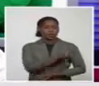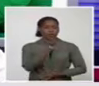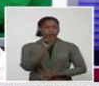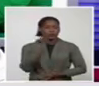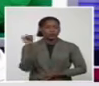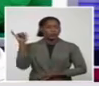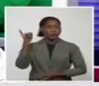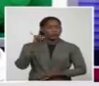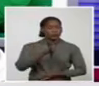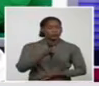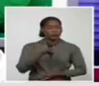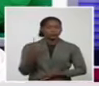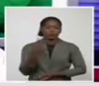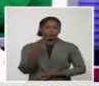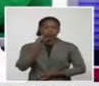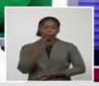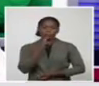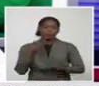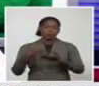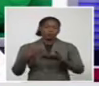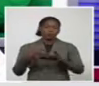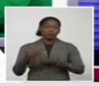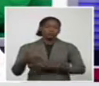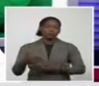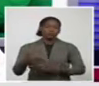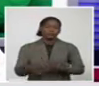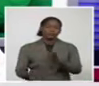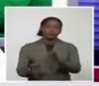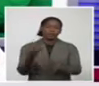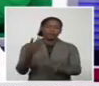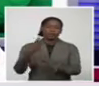nuestro país, una cifra incluso